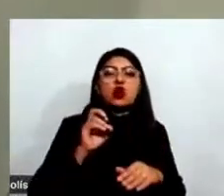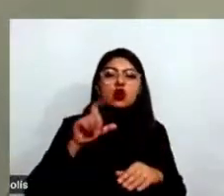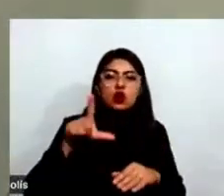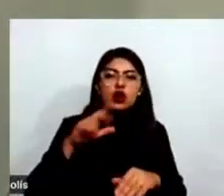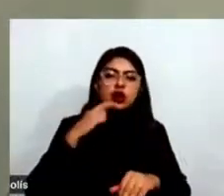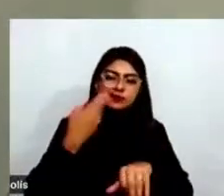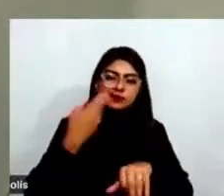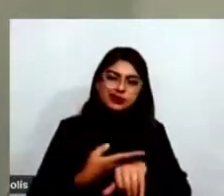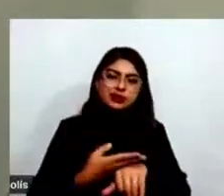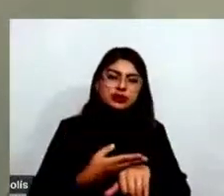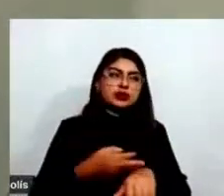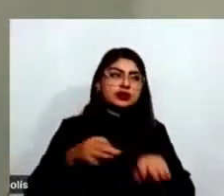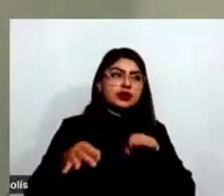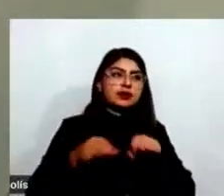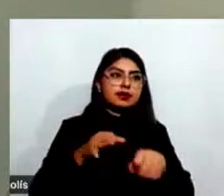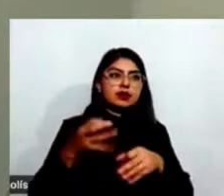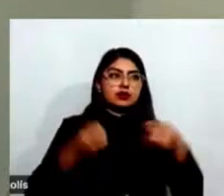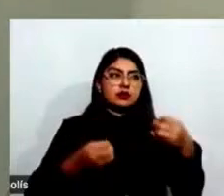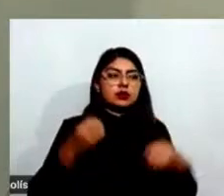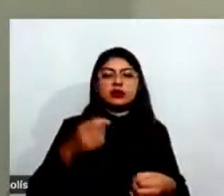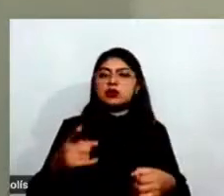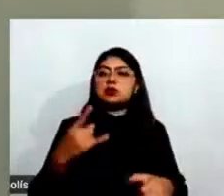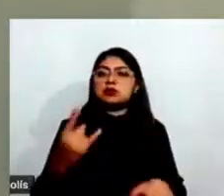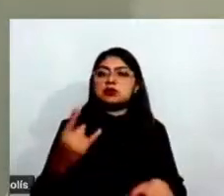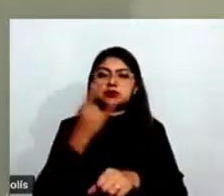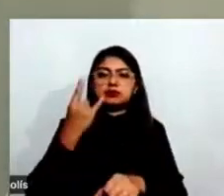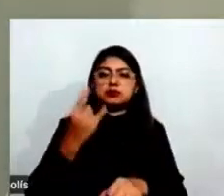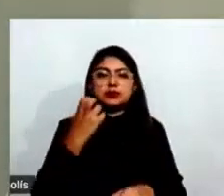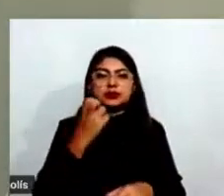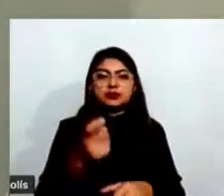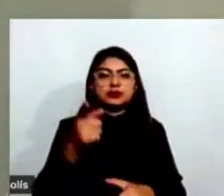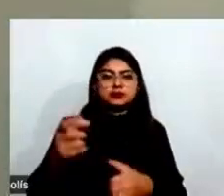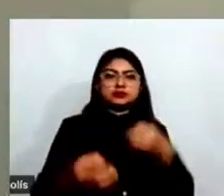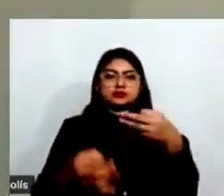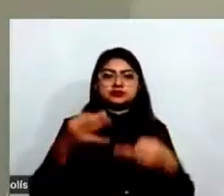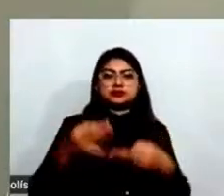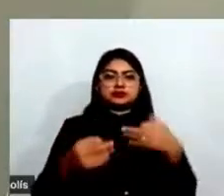judicial. En esa medida, la Corte entiende que debido a que